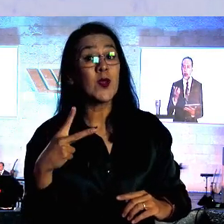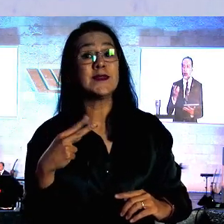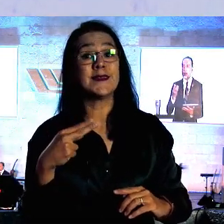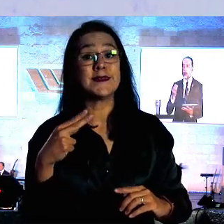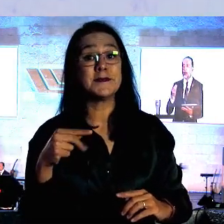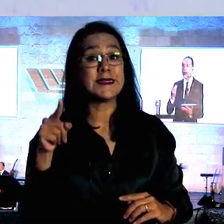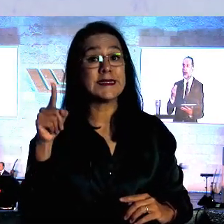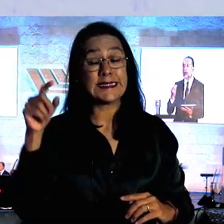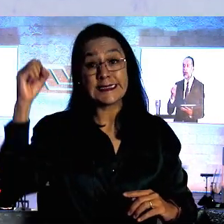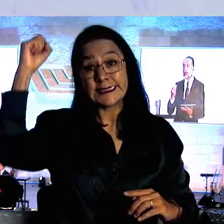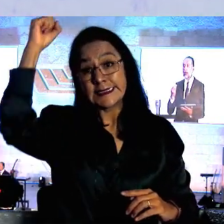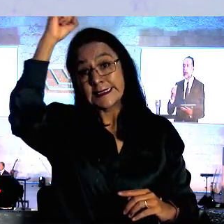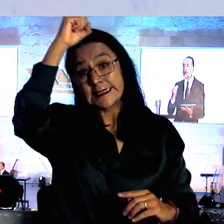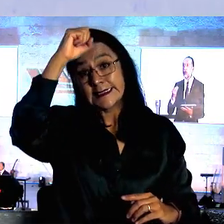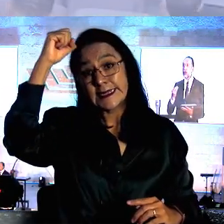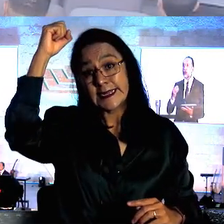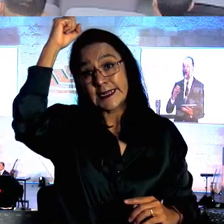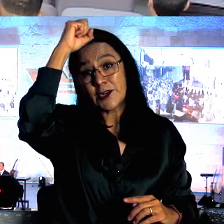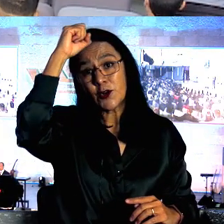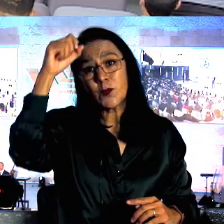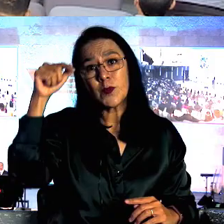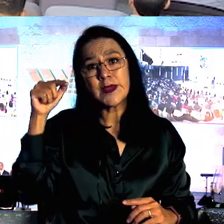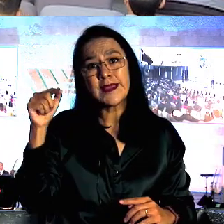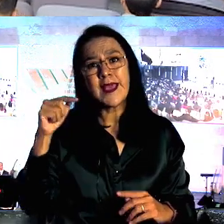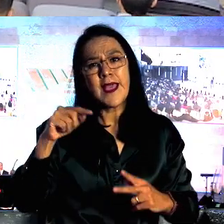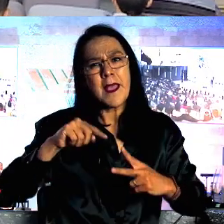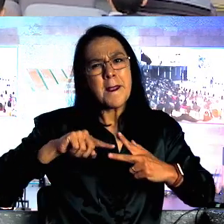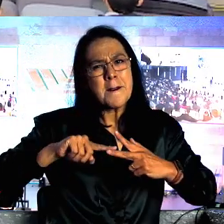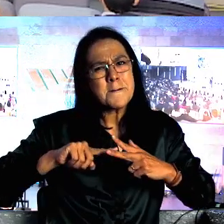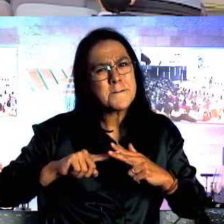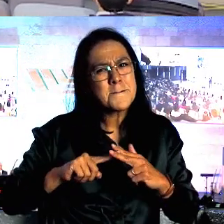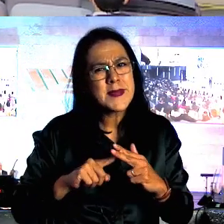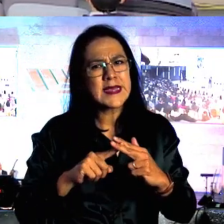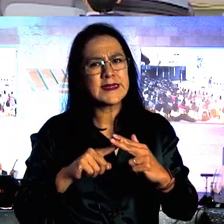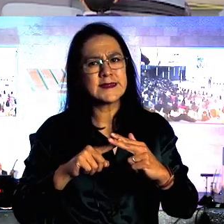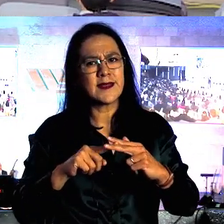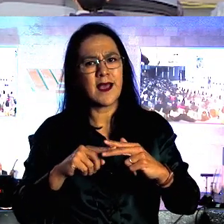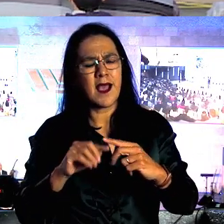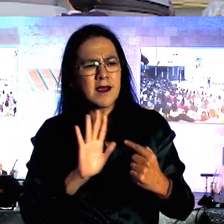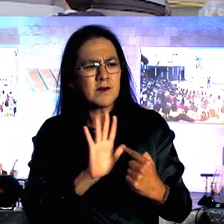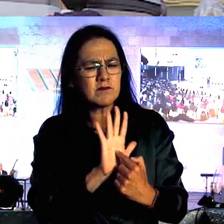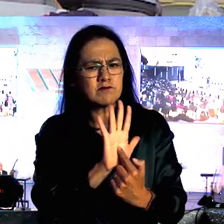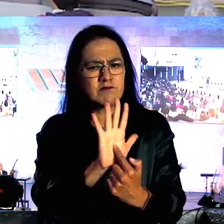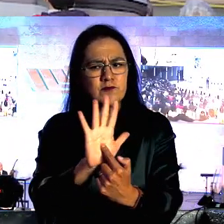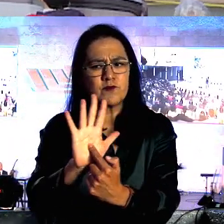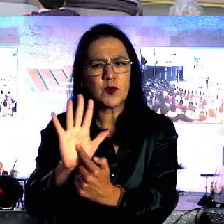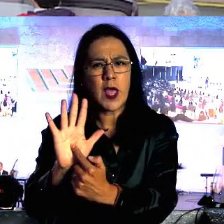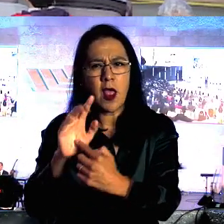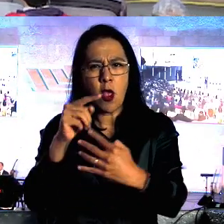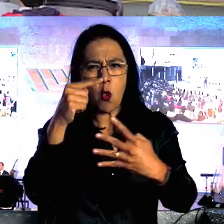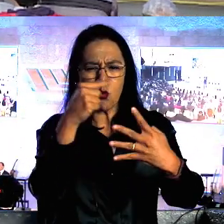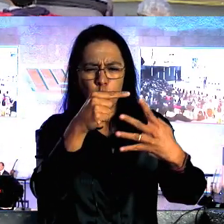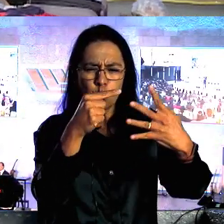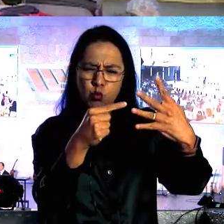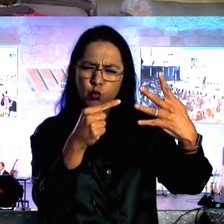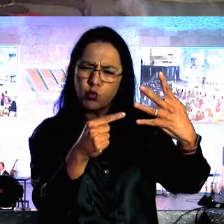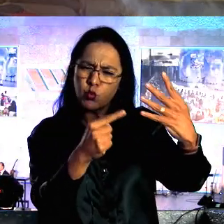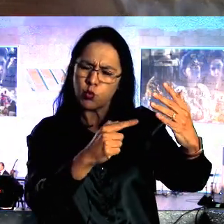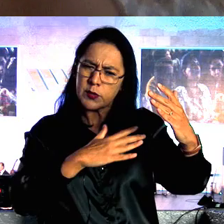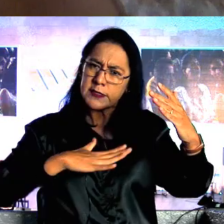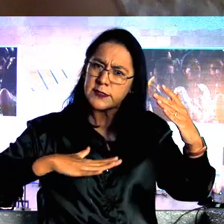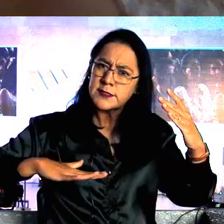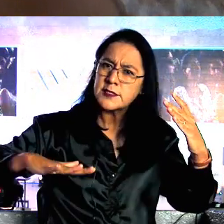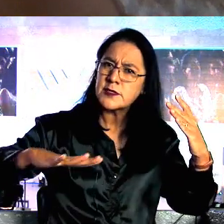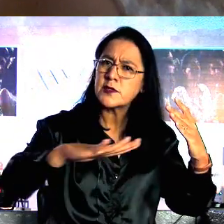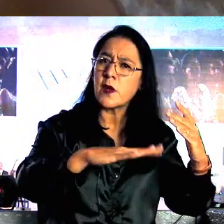él en ese momento empieza a plantear posibles situaciones que se